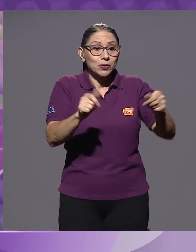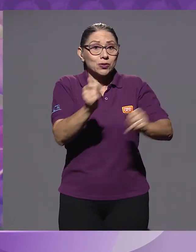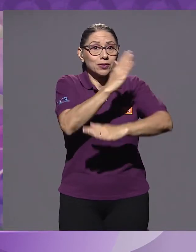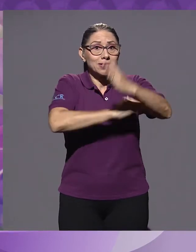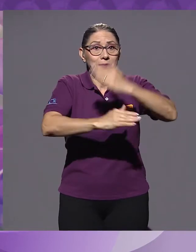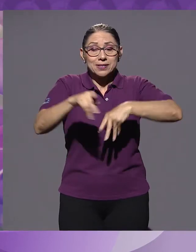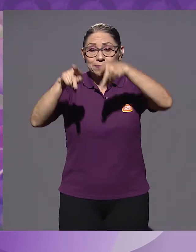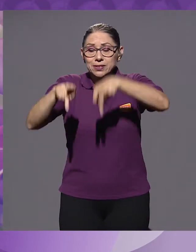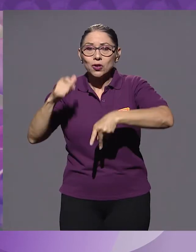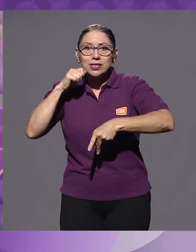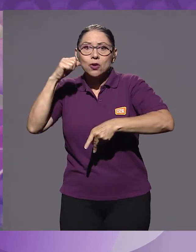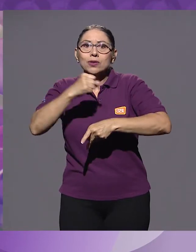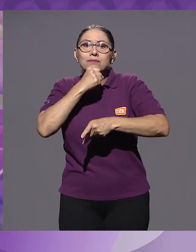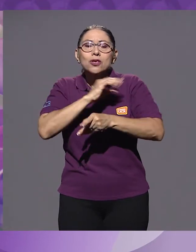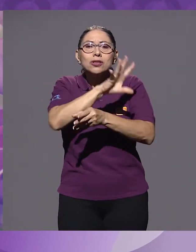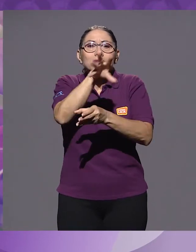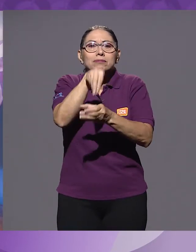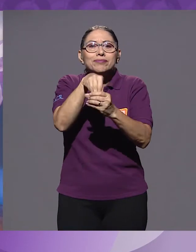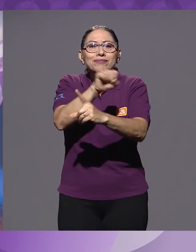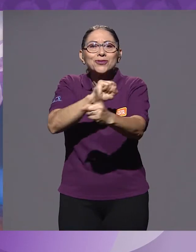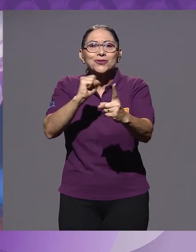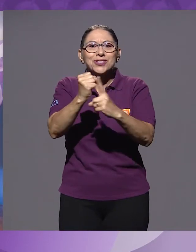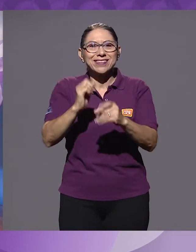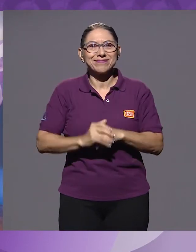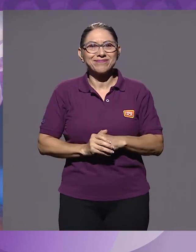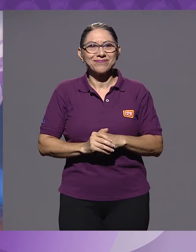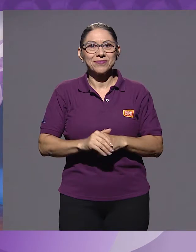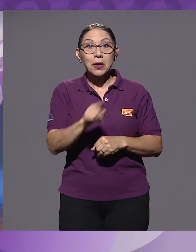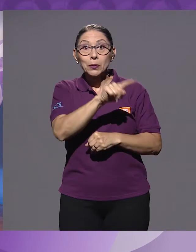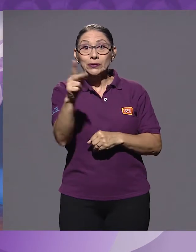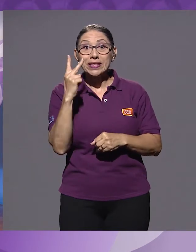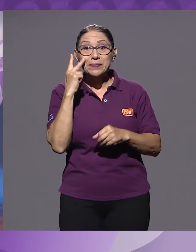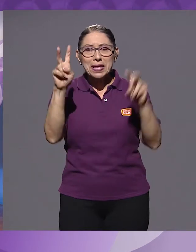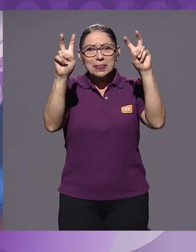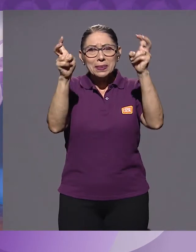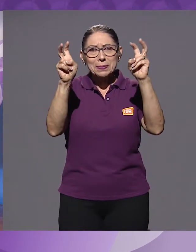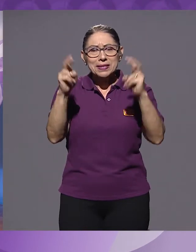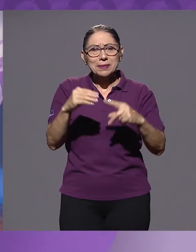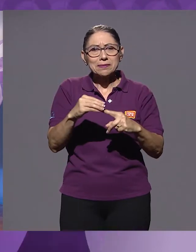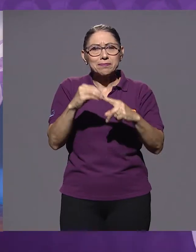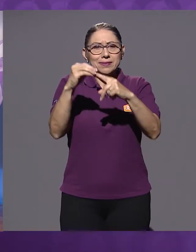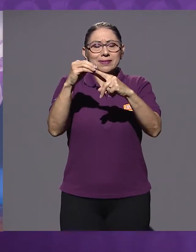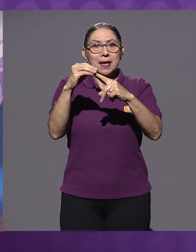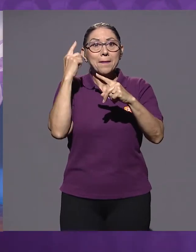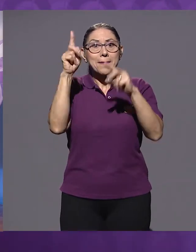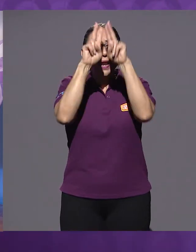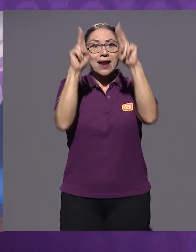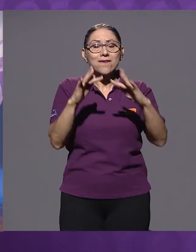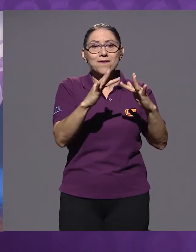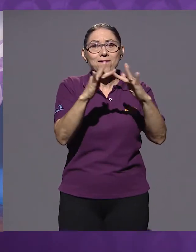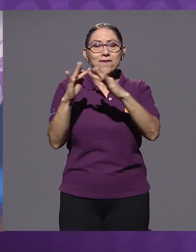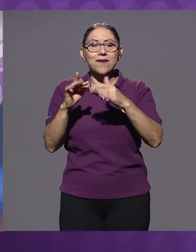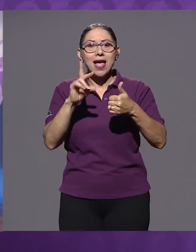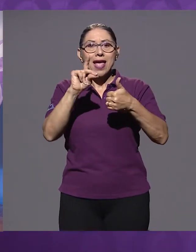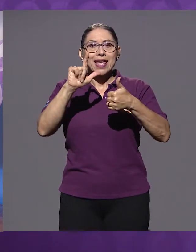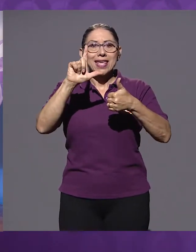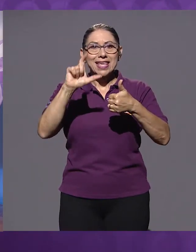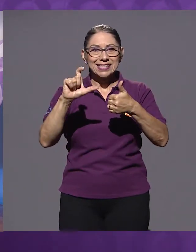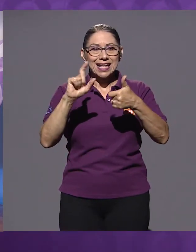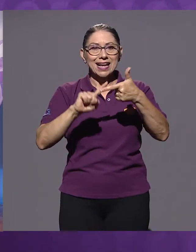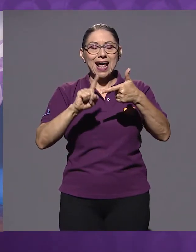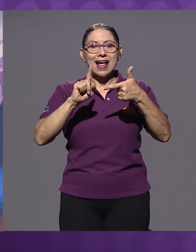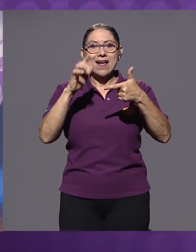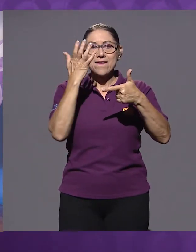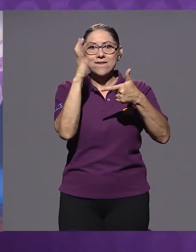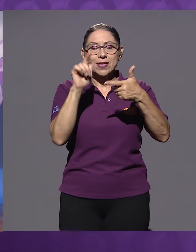discapacidad y personas adultas mayores. No se pierdan nuestros contenidos exclusivos de las redes sociales. Nos encuentra en Instagram,